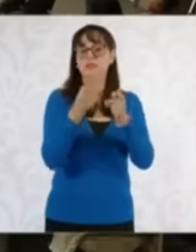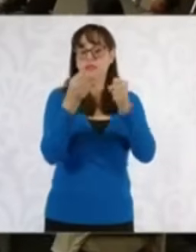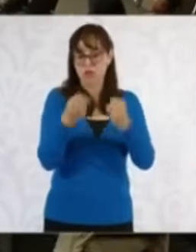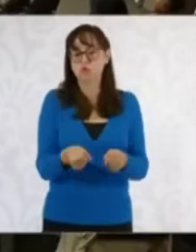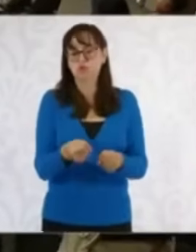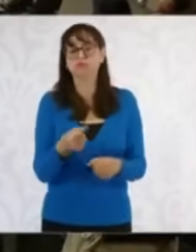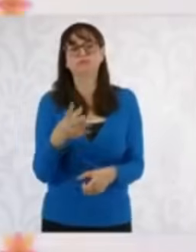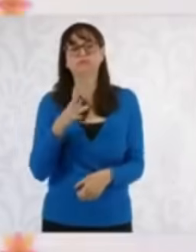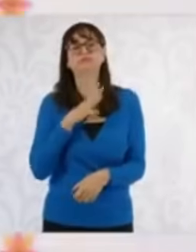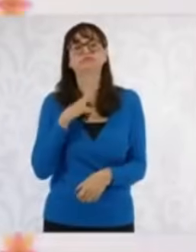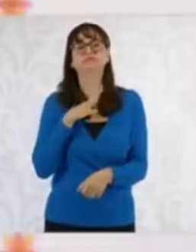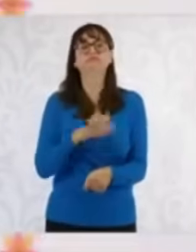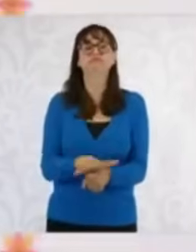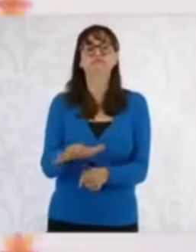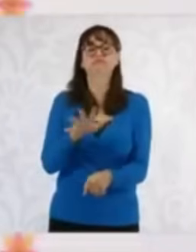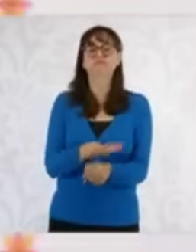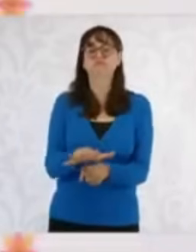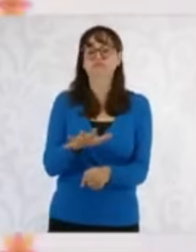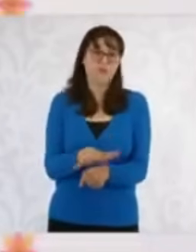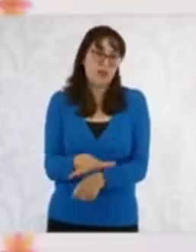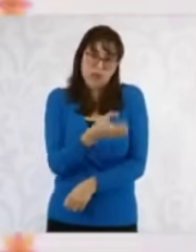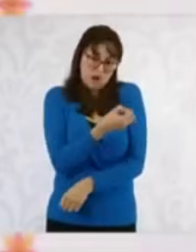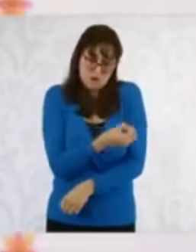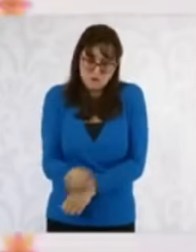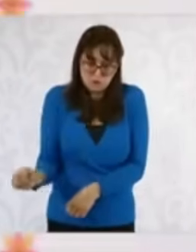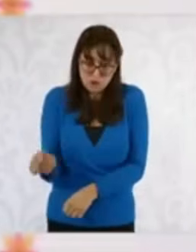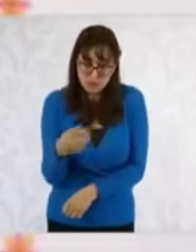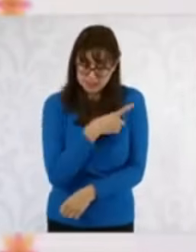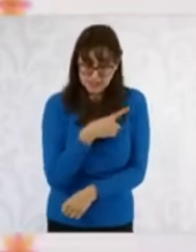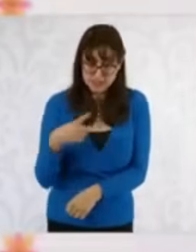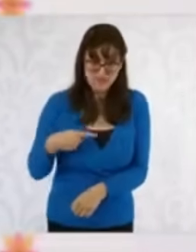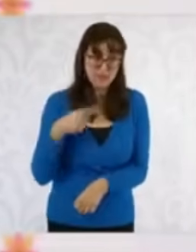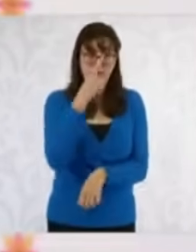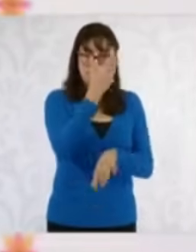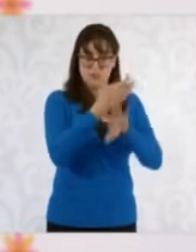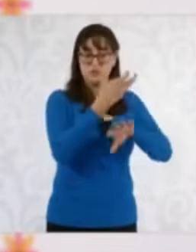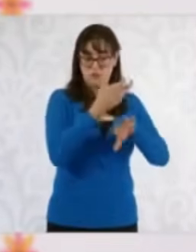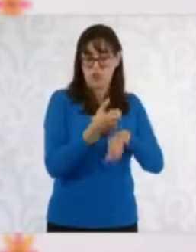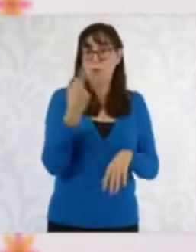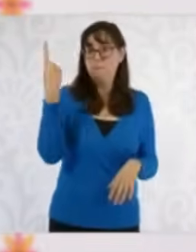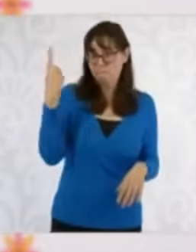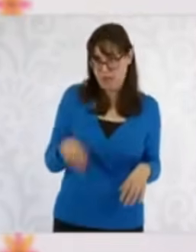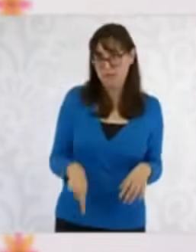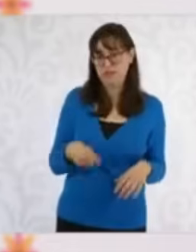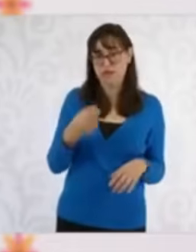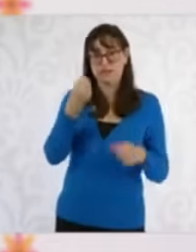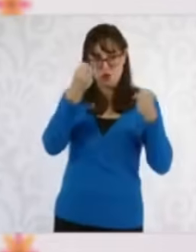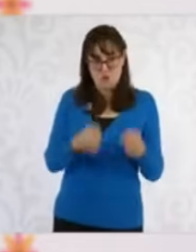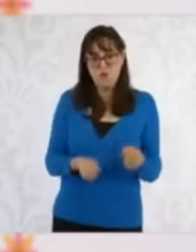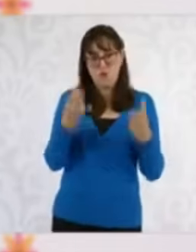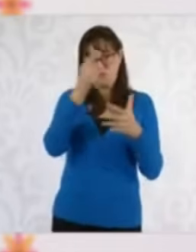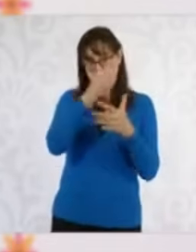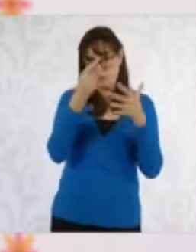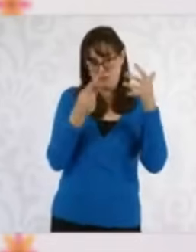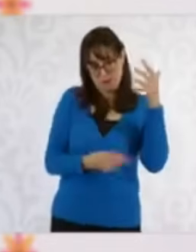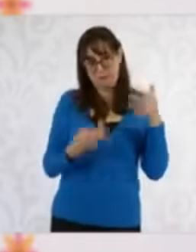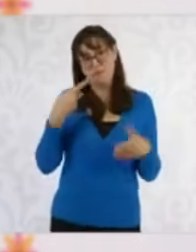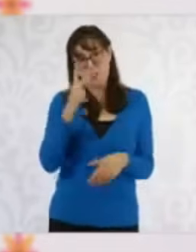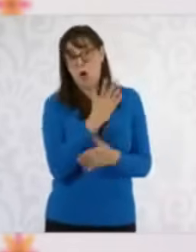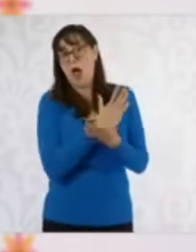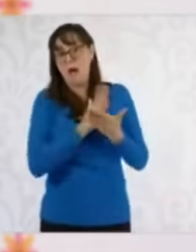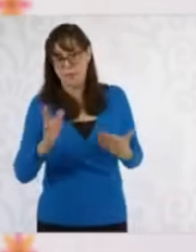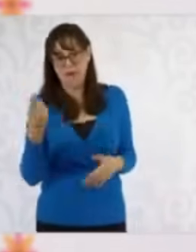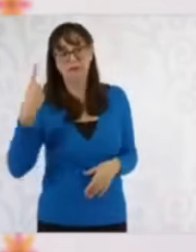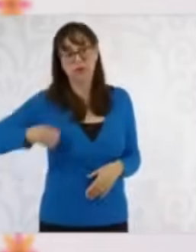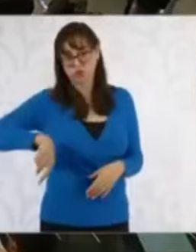de incidentes en general. Son obligatorios una parte en Estados Unidos, pero nosotros tenemos suficiente como para hacer en frente a ese tipo